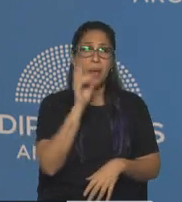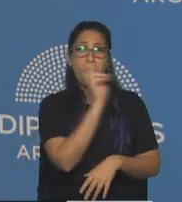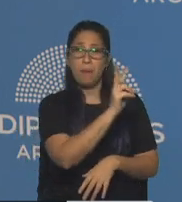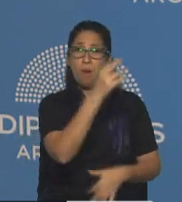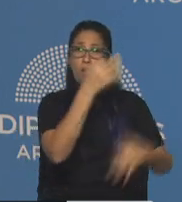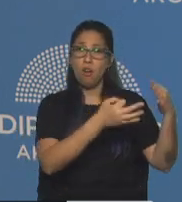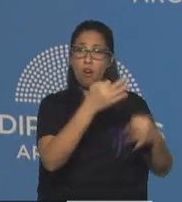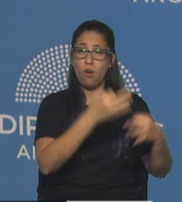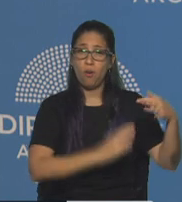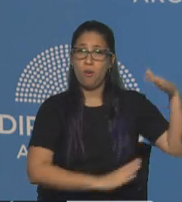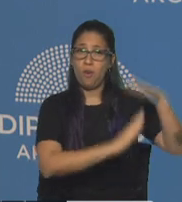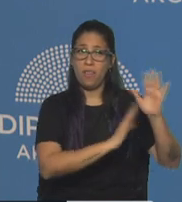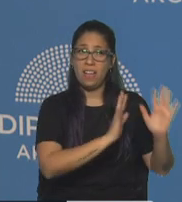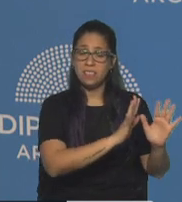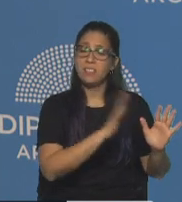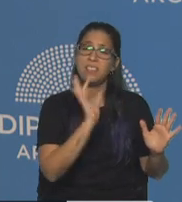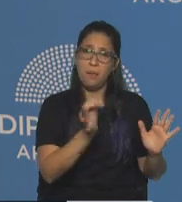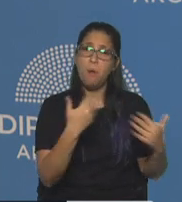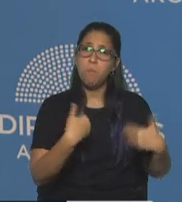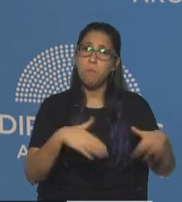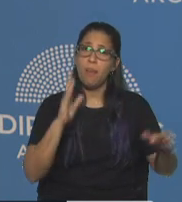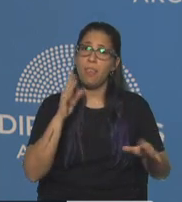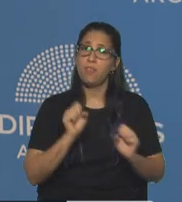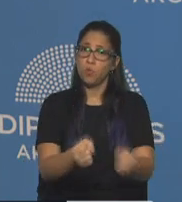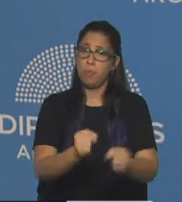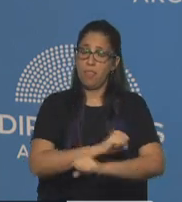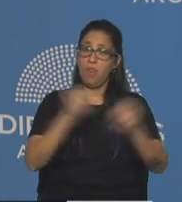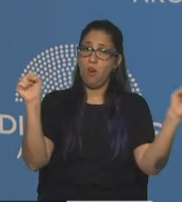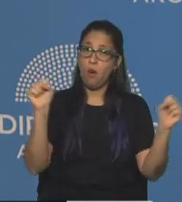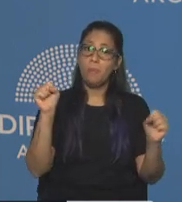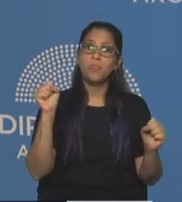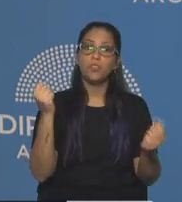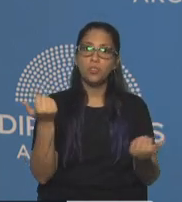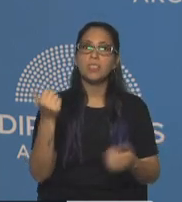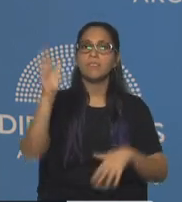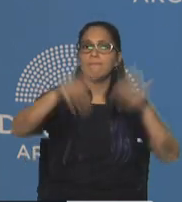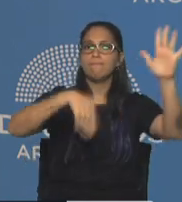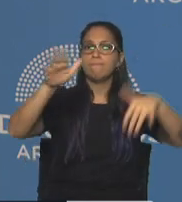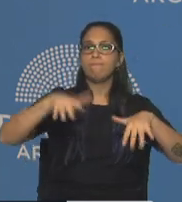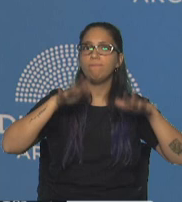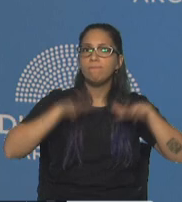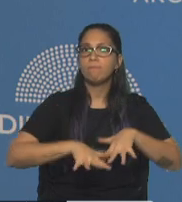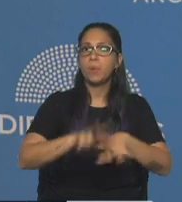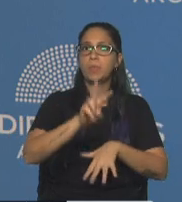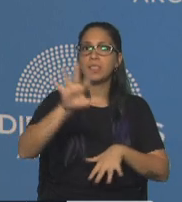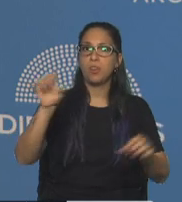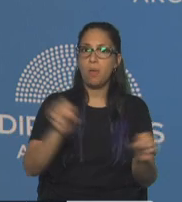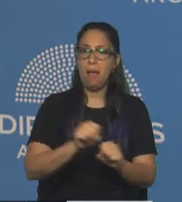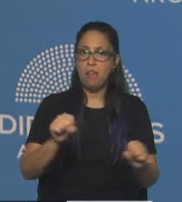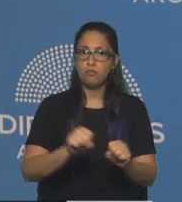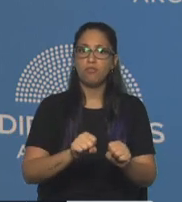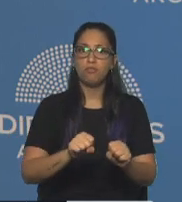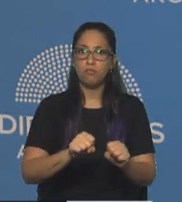no dudamos que podría estar pasando. Por eso, la convocatoria del 25 de mayo cuestiona